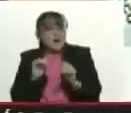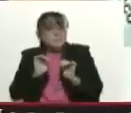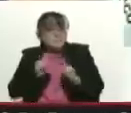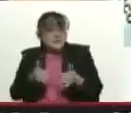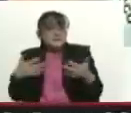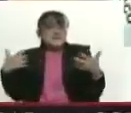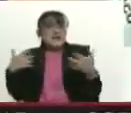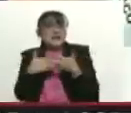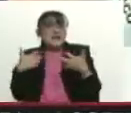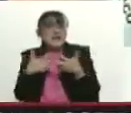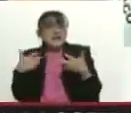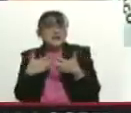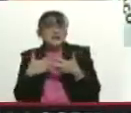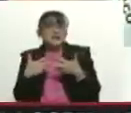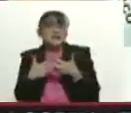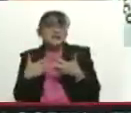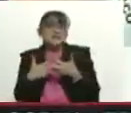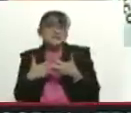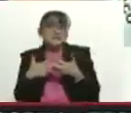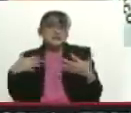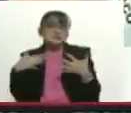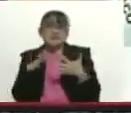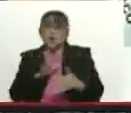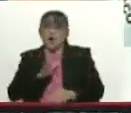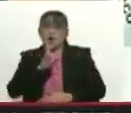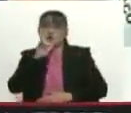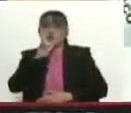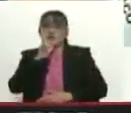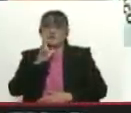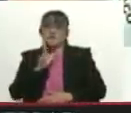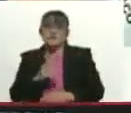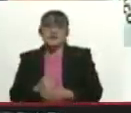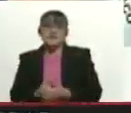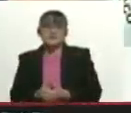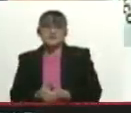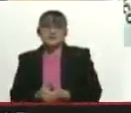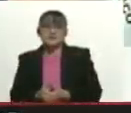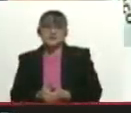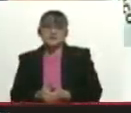guerra civil, una matazón, una masacre entre venezolanos.